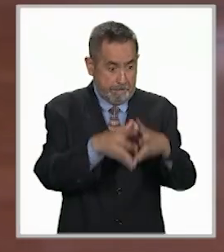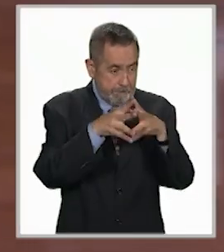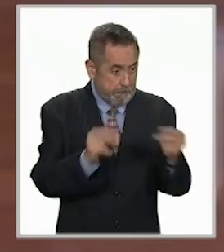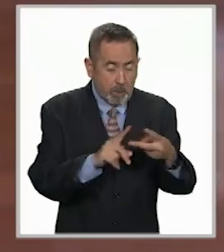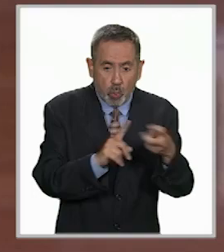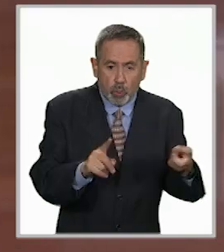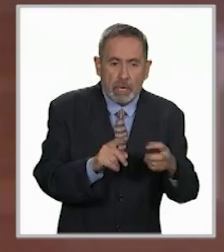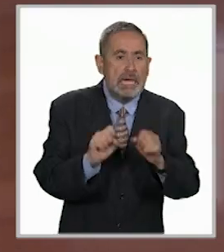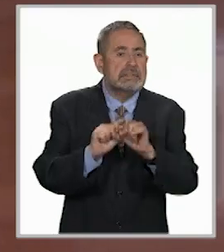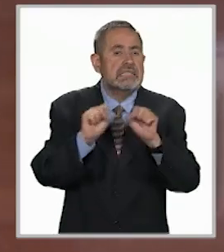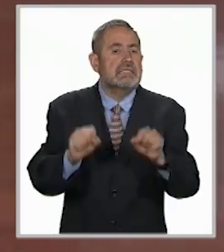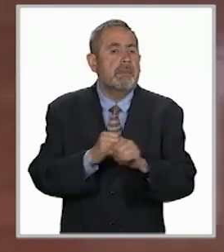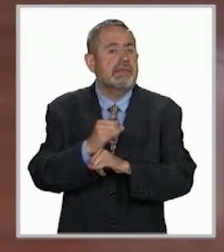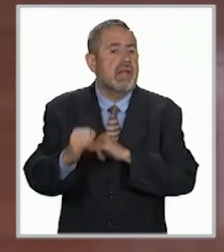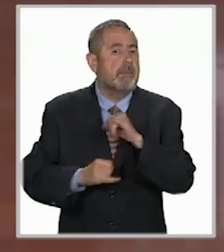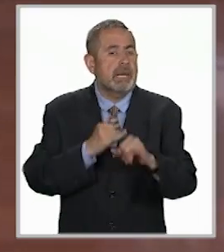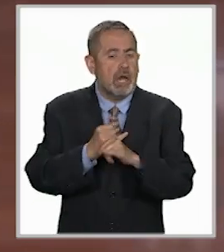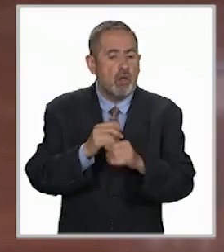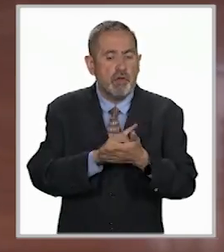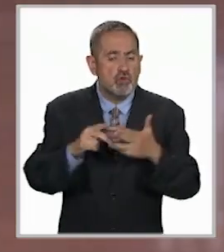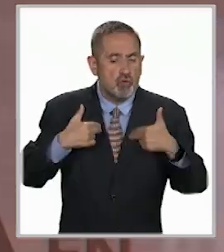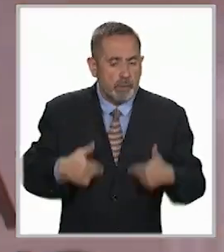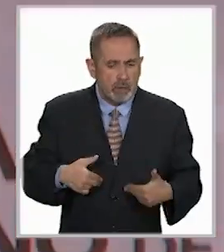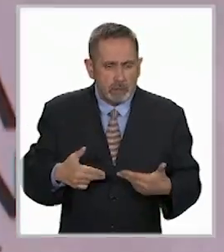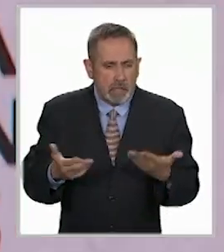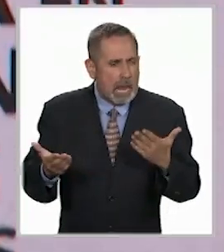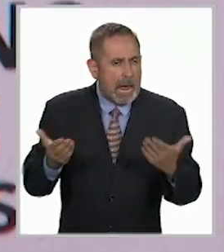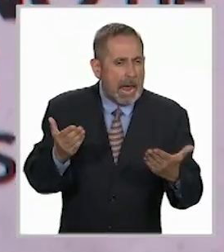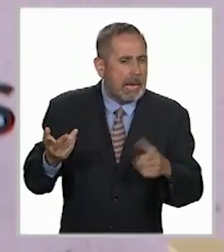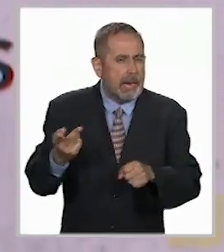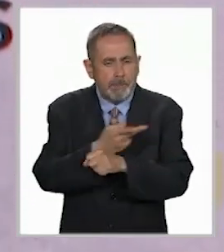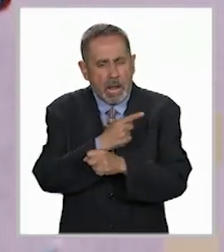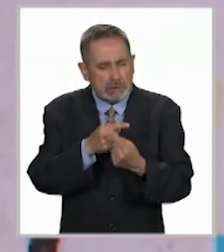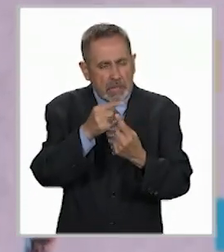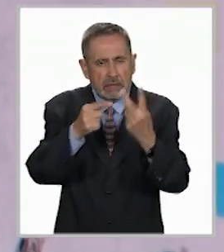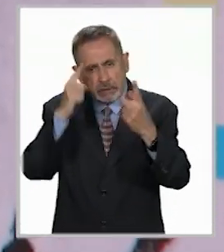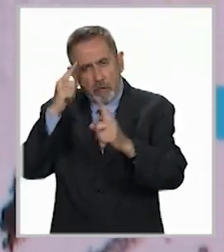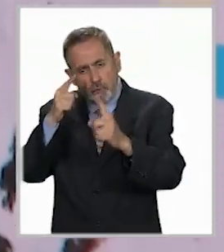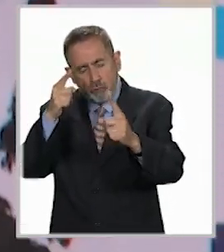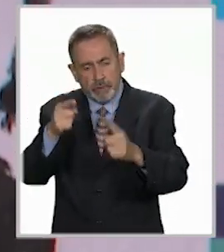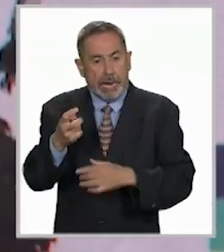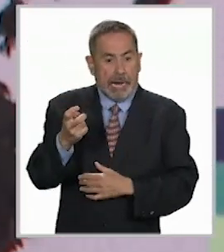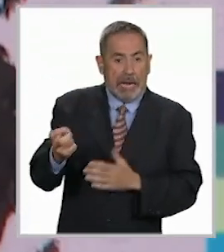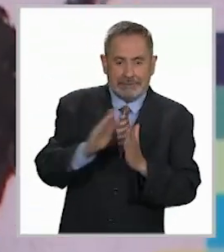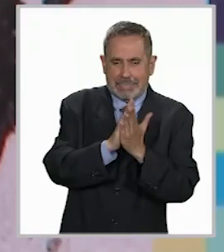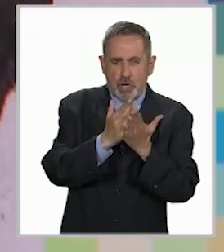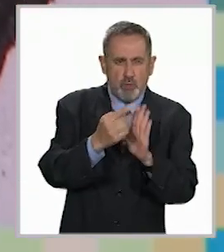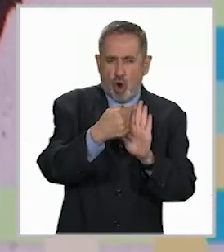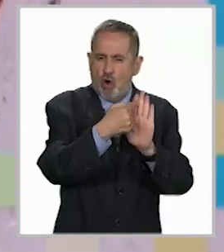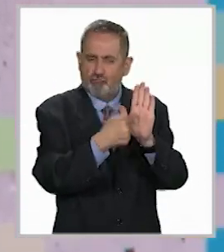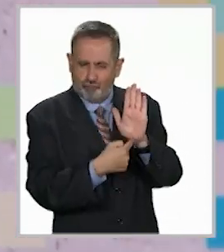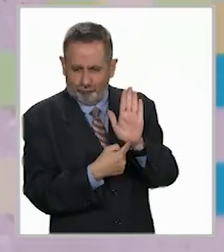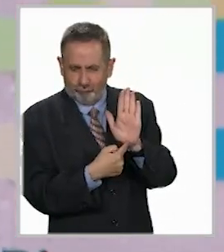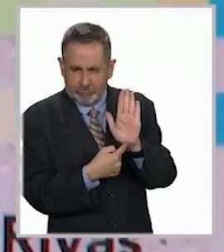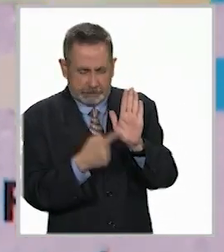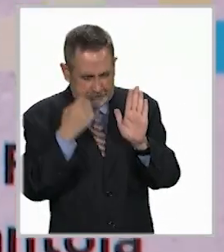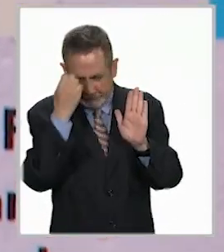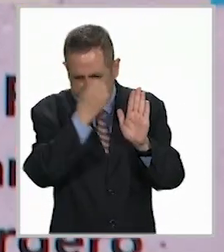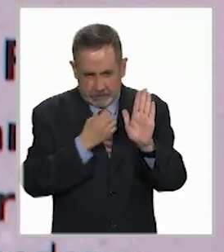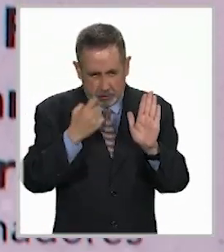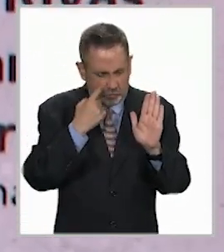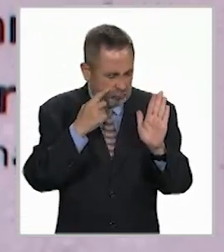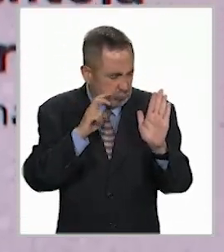Desaparición forzada en el Sistema Interamericano de Derechos Humanos, Balance, Impacto y Desafíos, es la obra colectiva que muestra una